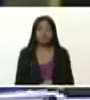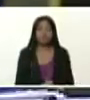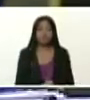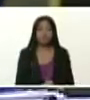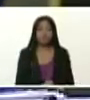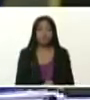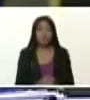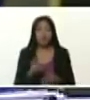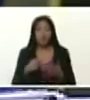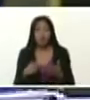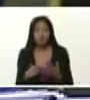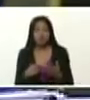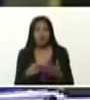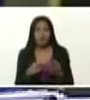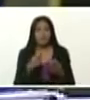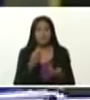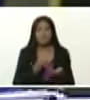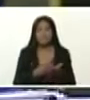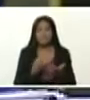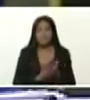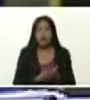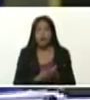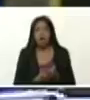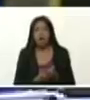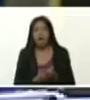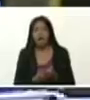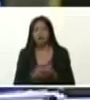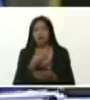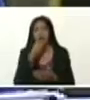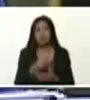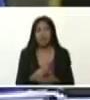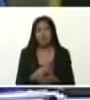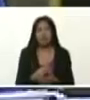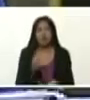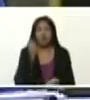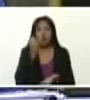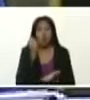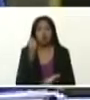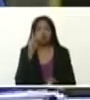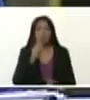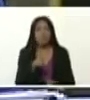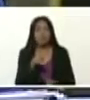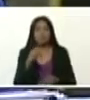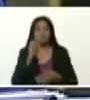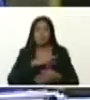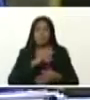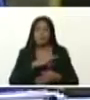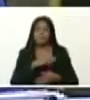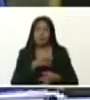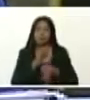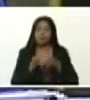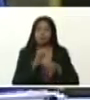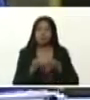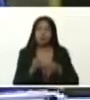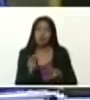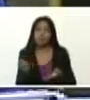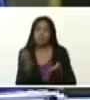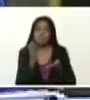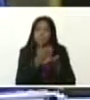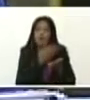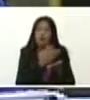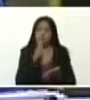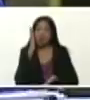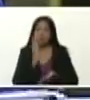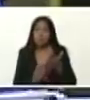aguinaldos, ahorra a veces los bonos, un pedacito del bono, pac por Petro,